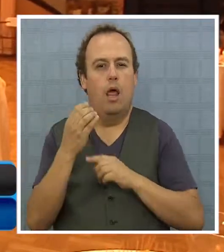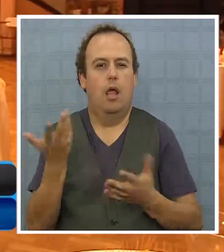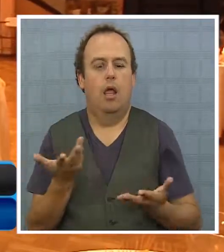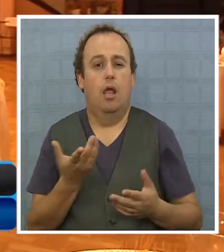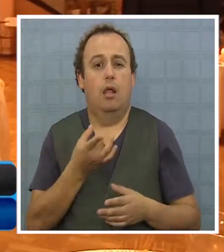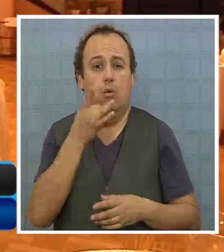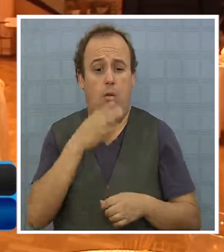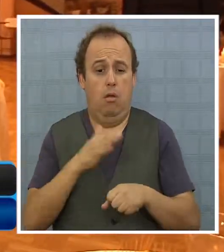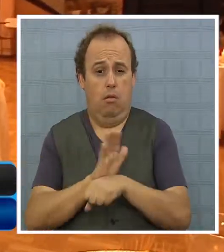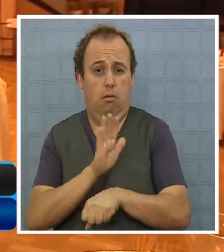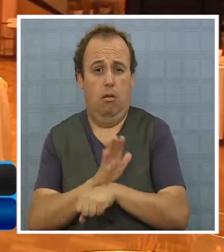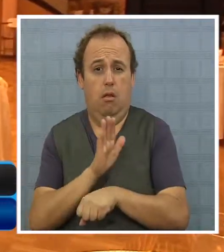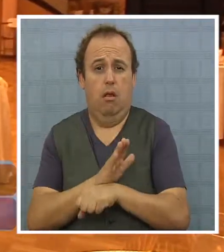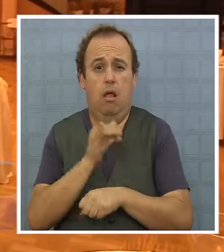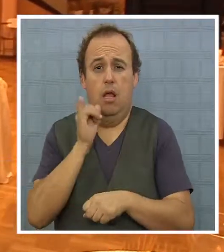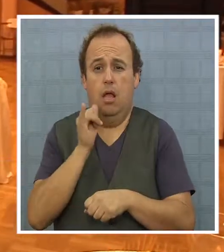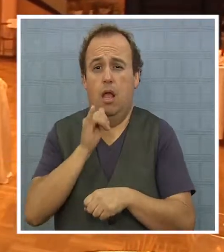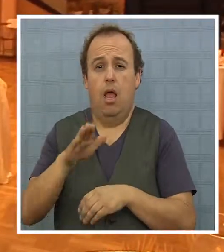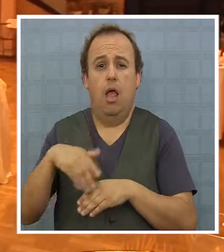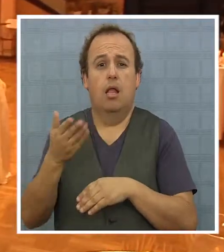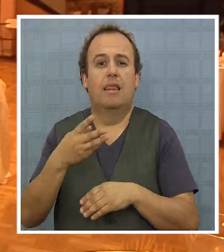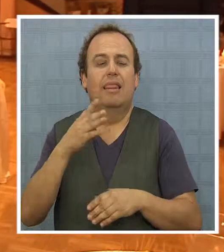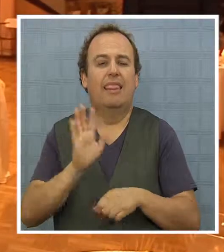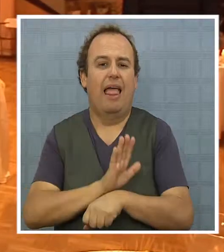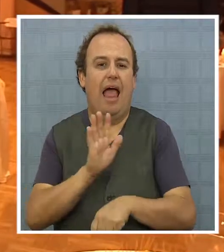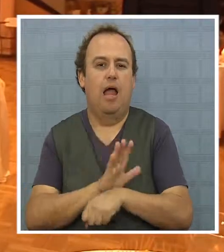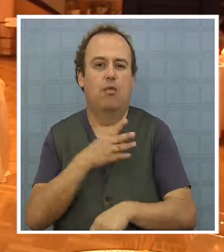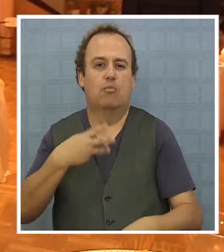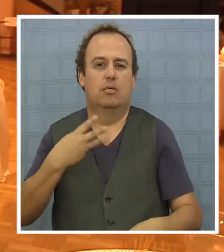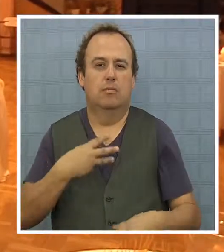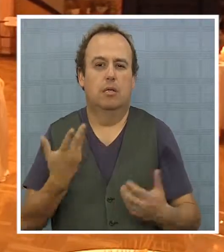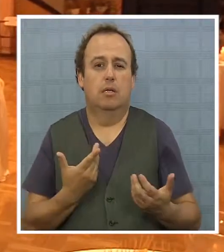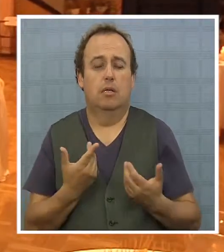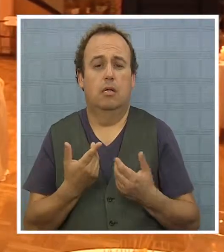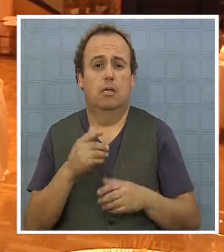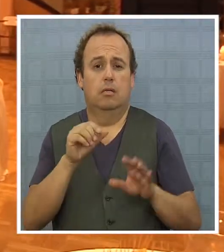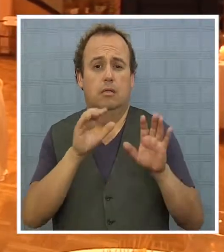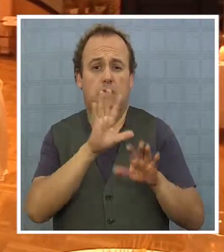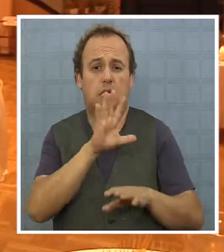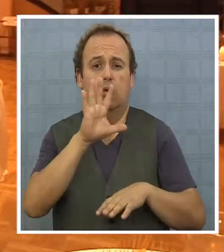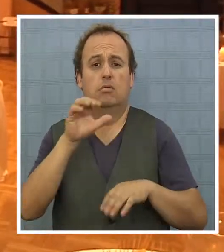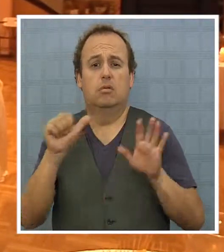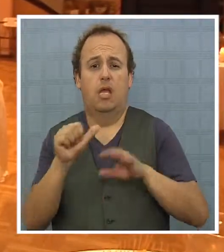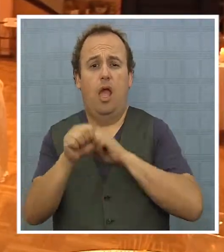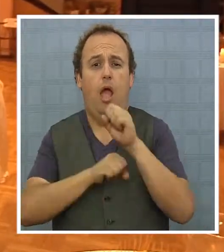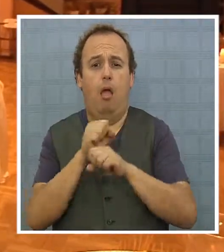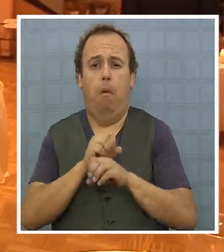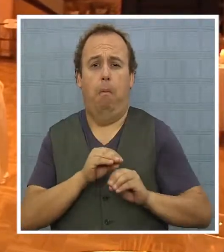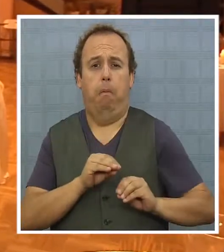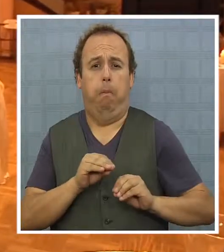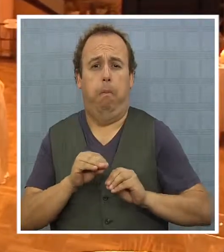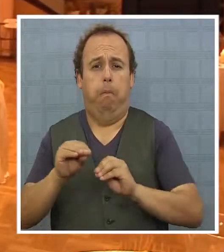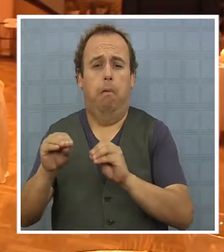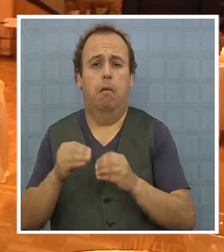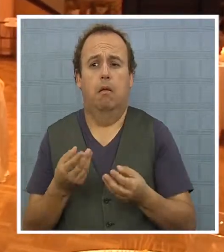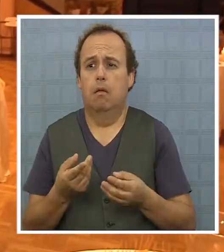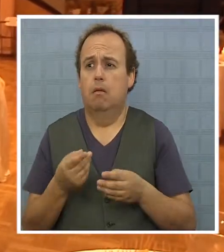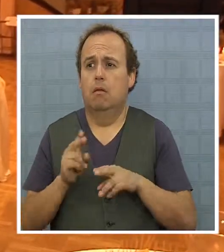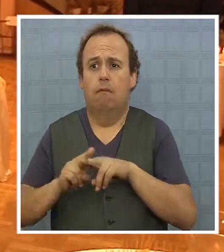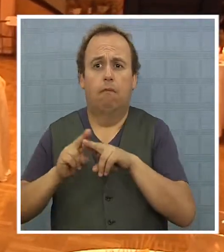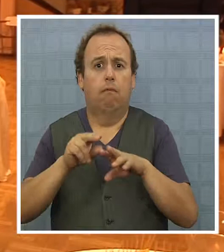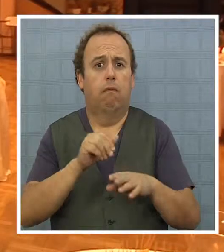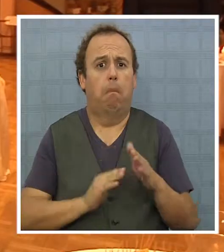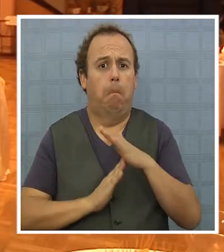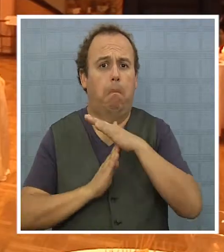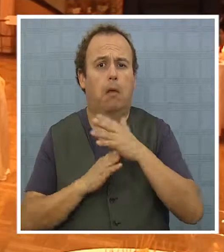que tenemos los actores iquiqueños afuera o aquí es el Teatro Municipal, y que extrañamente lleva 5 o 6 años remodelándose, y yo voy todos los días a saludar cuando vengo